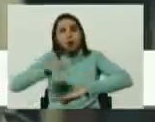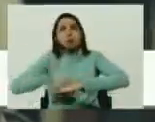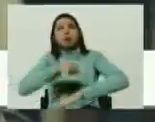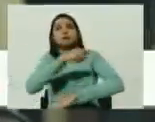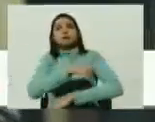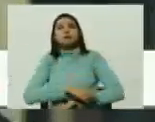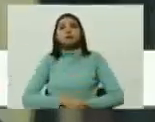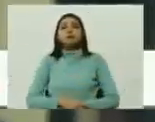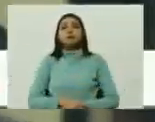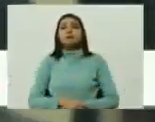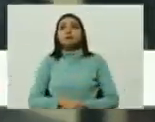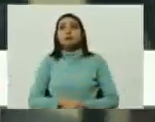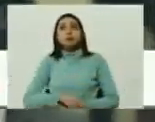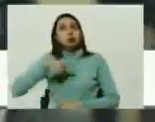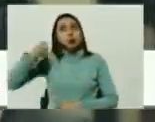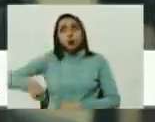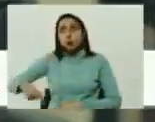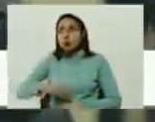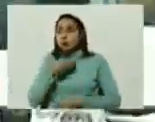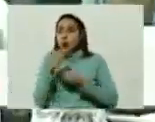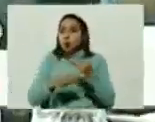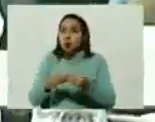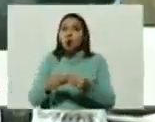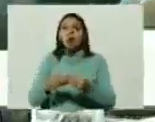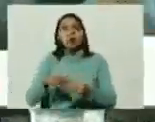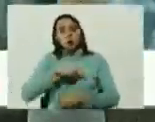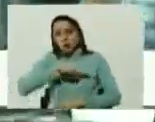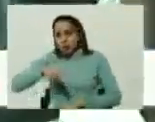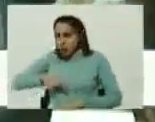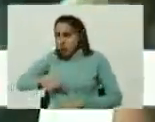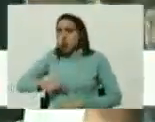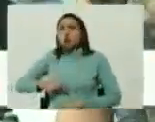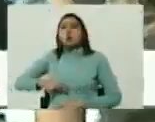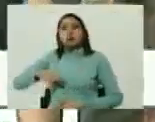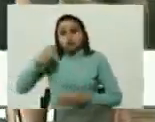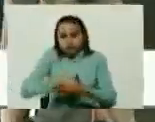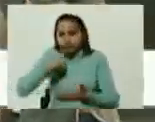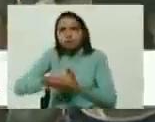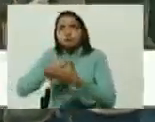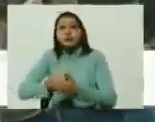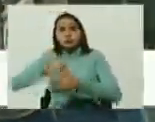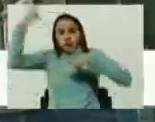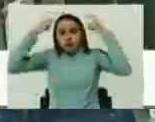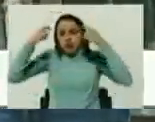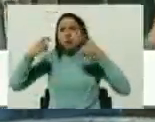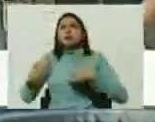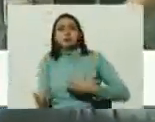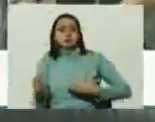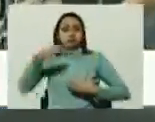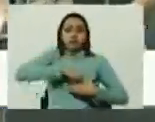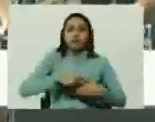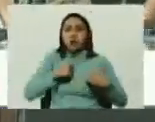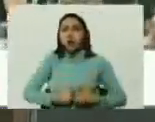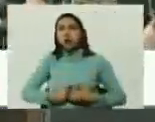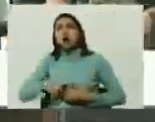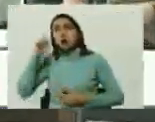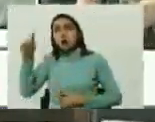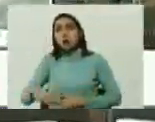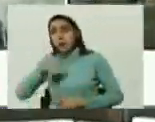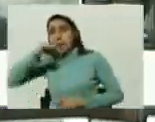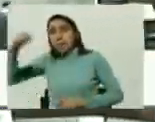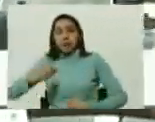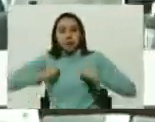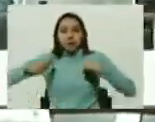y demás y nunca debemos sacar de nuestros pesos tengo a chávez viva la revolución bolivariana tengo a nicolás